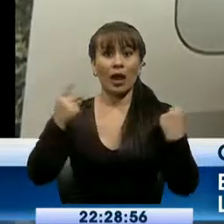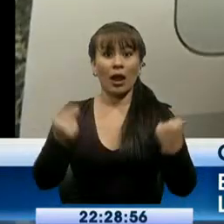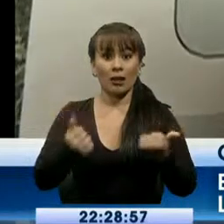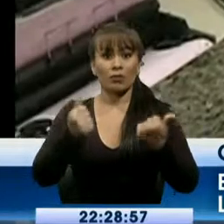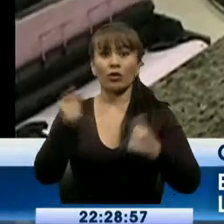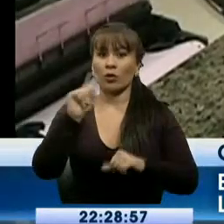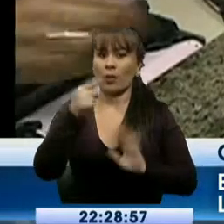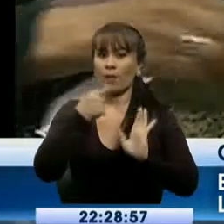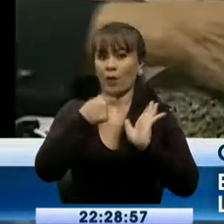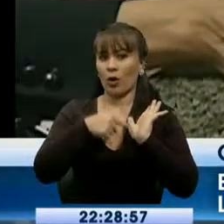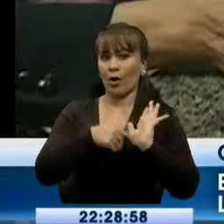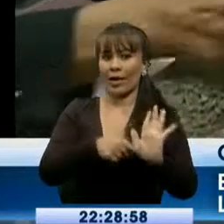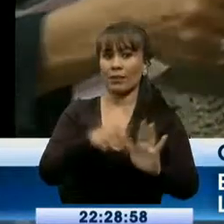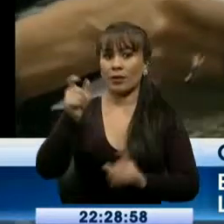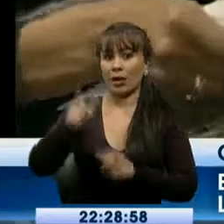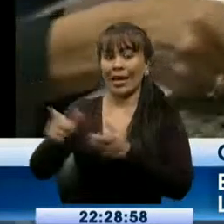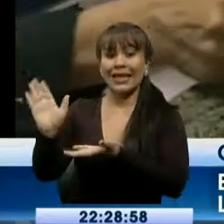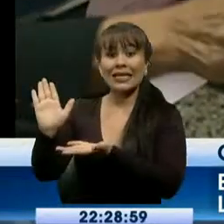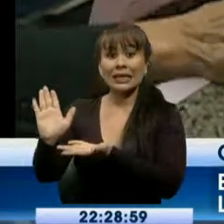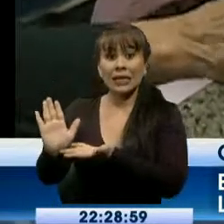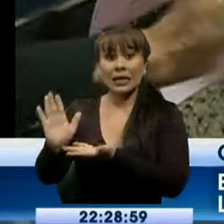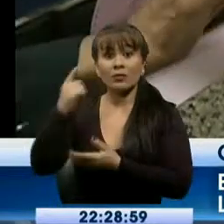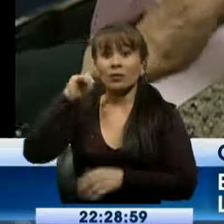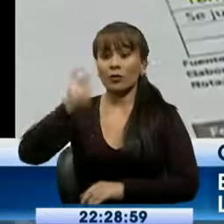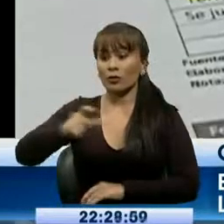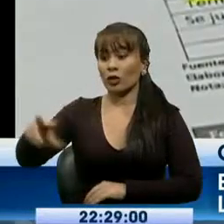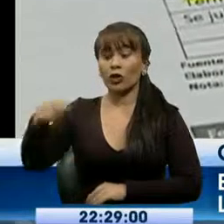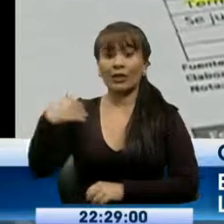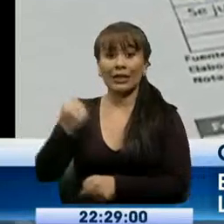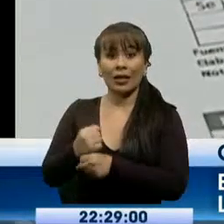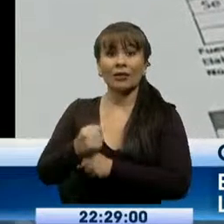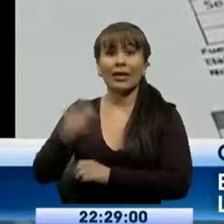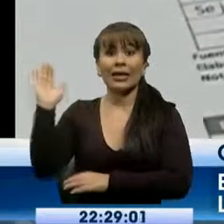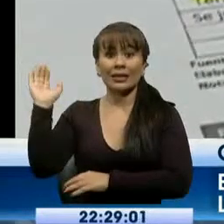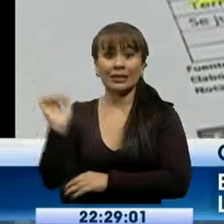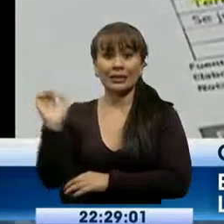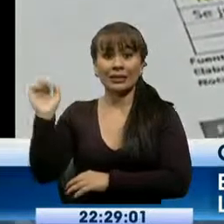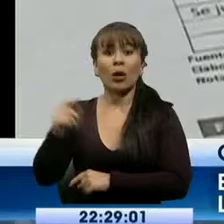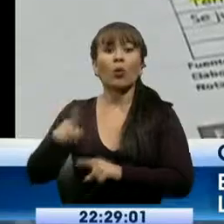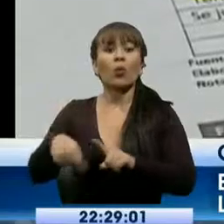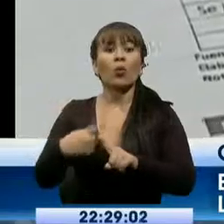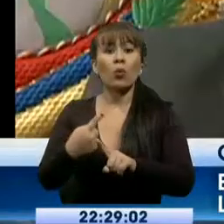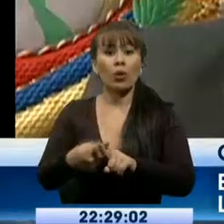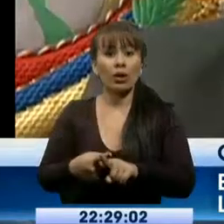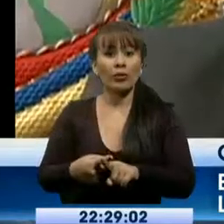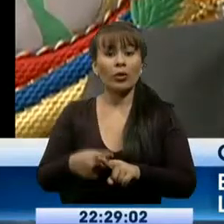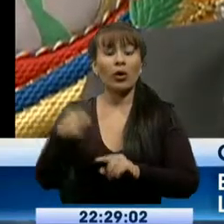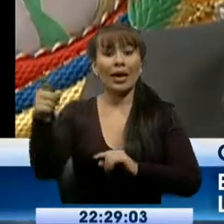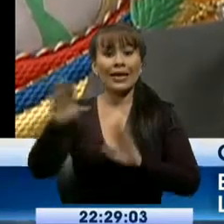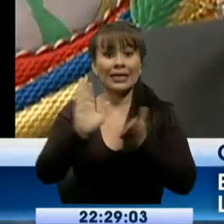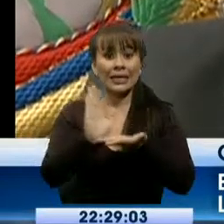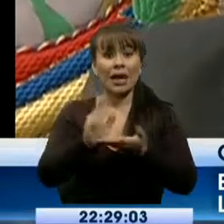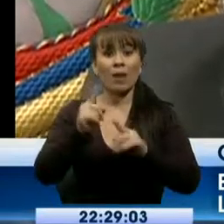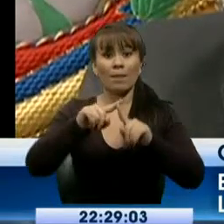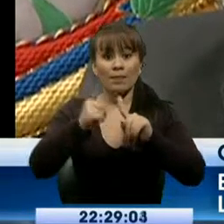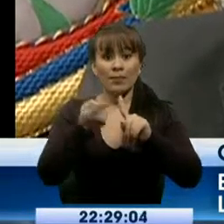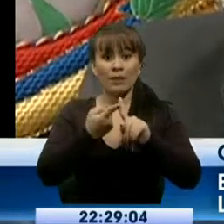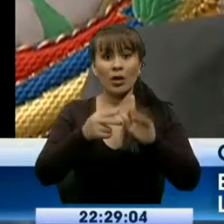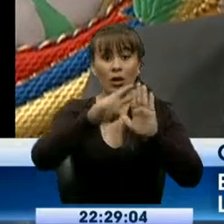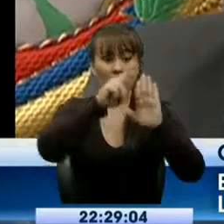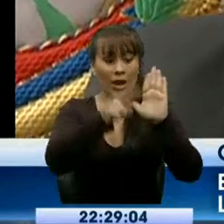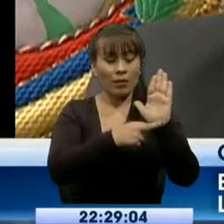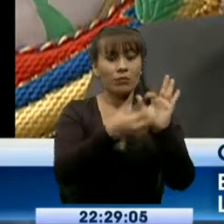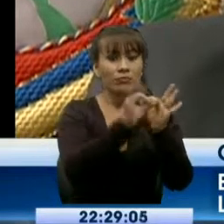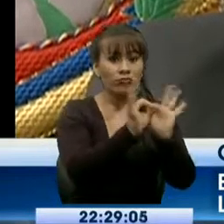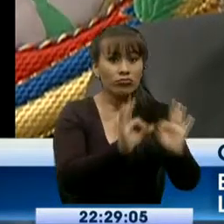Por ejemplo, el seguro de desempleo entrará en vigencia una vez que el IES elabore un reglamento. Deberá reglamentar hasta finales de